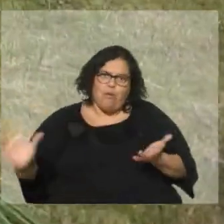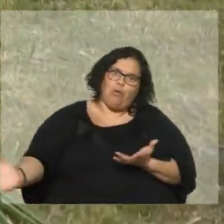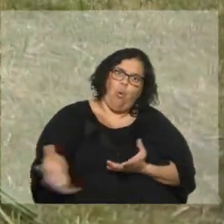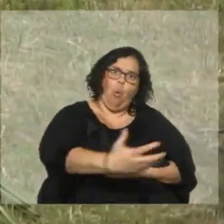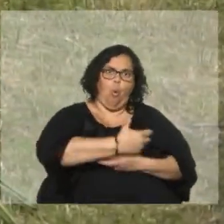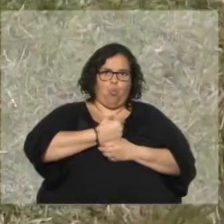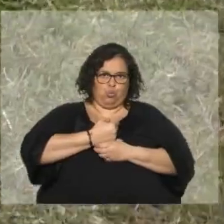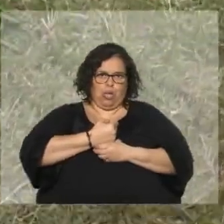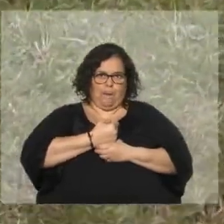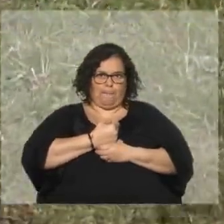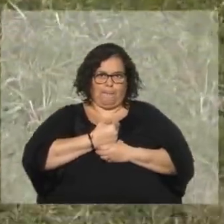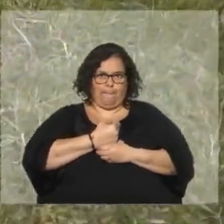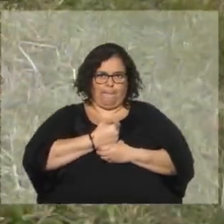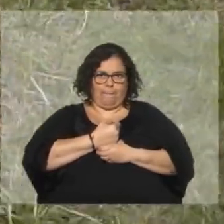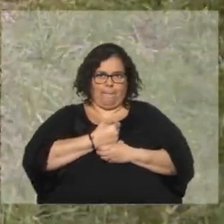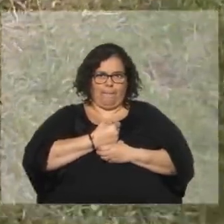lo hacemos así.